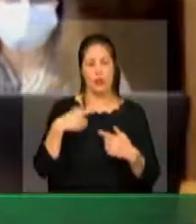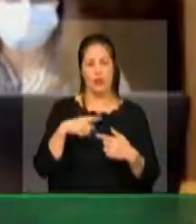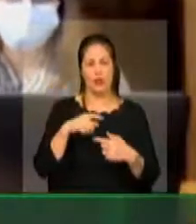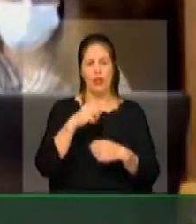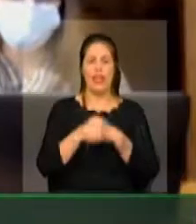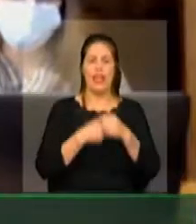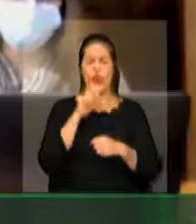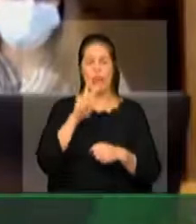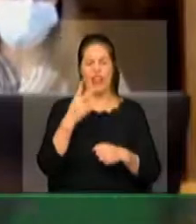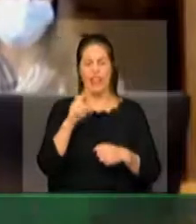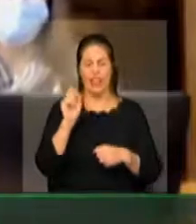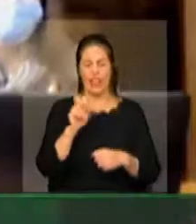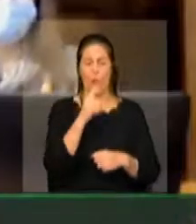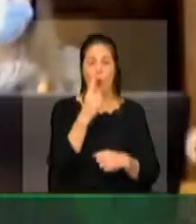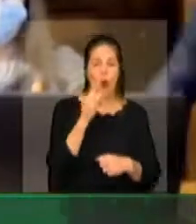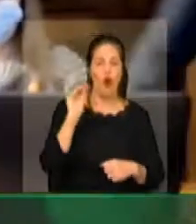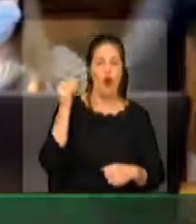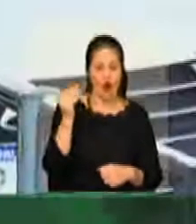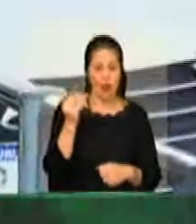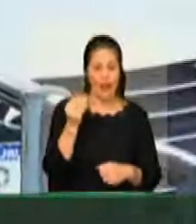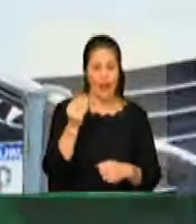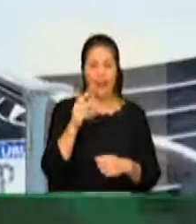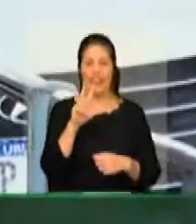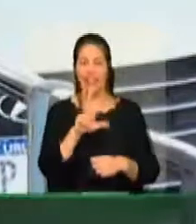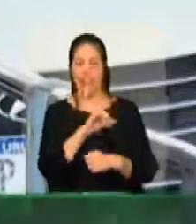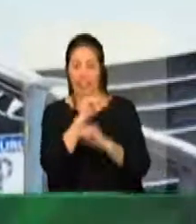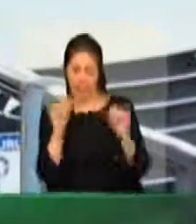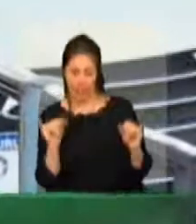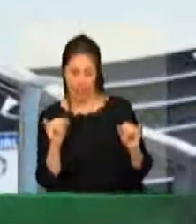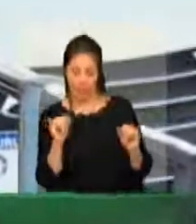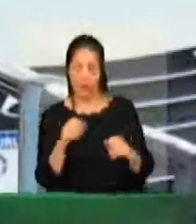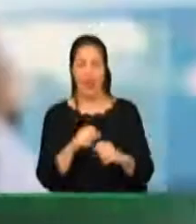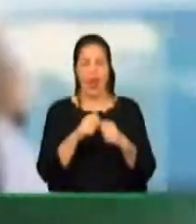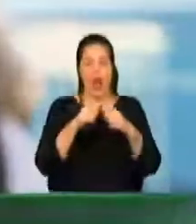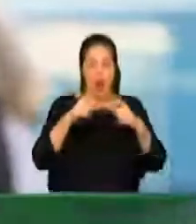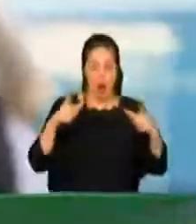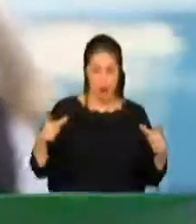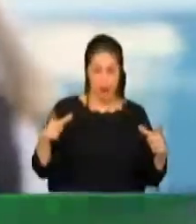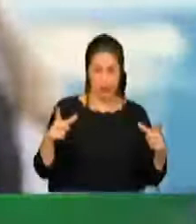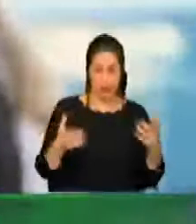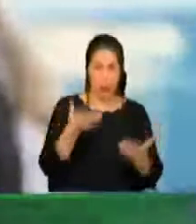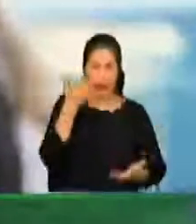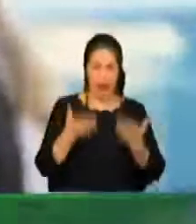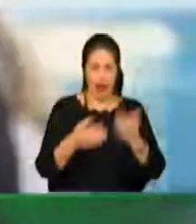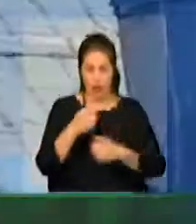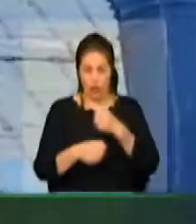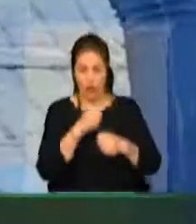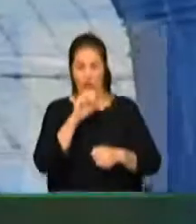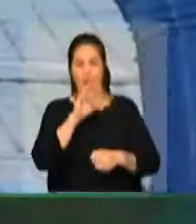el 2020 un joven cada 3 días. El aumento entre 2019 y 2020 fue